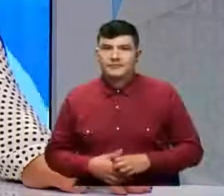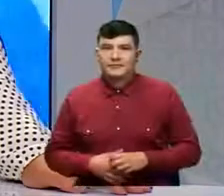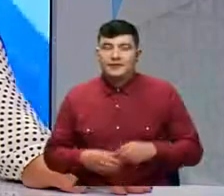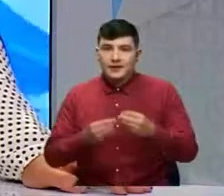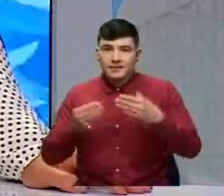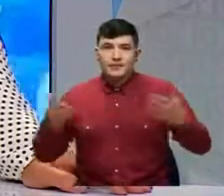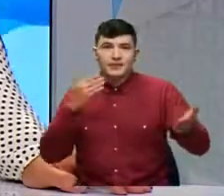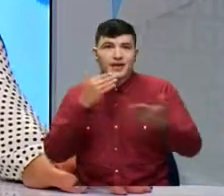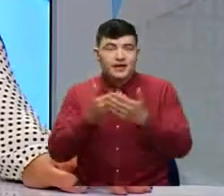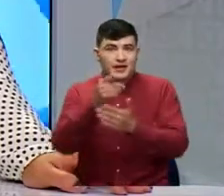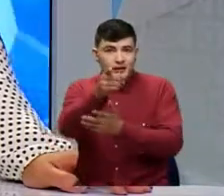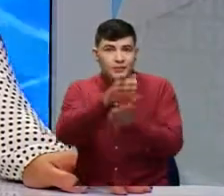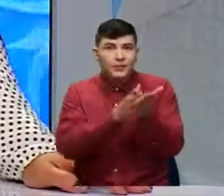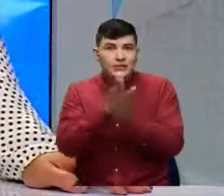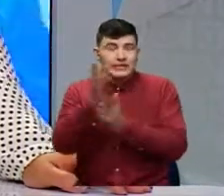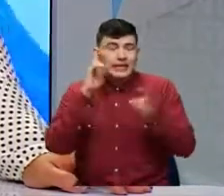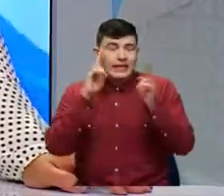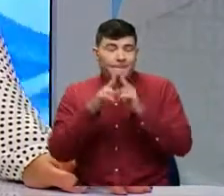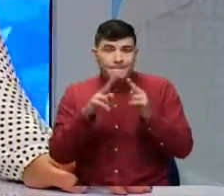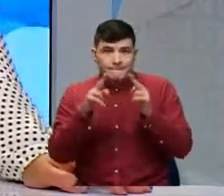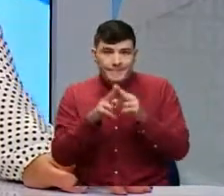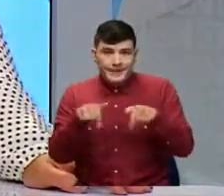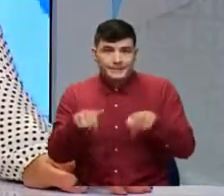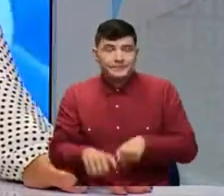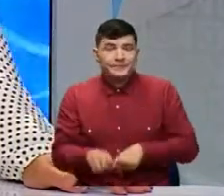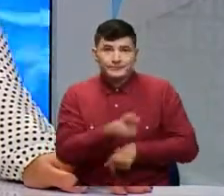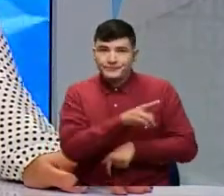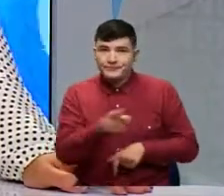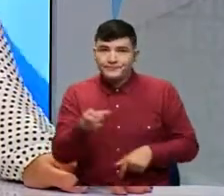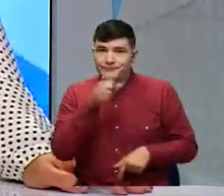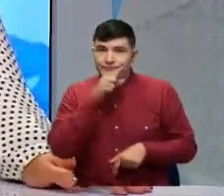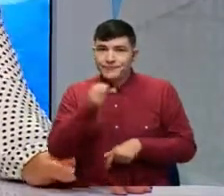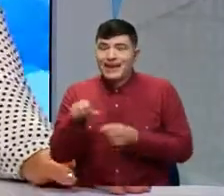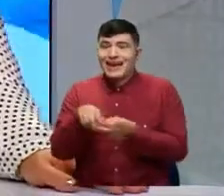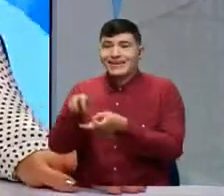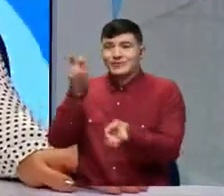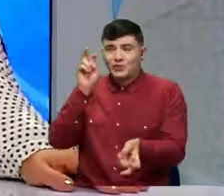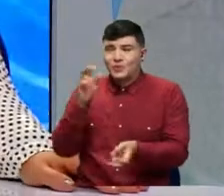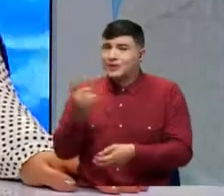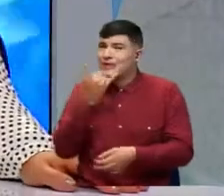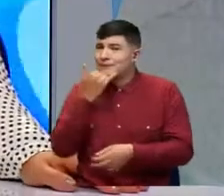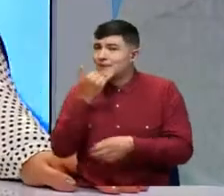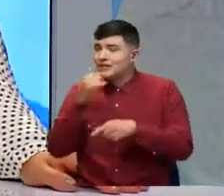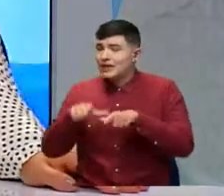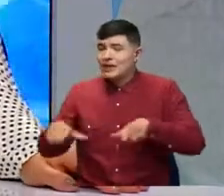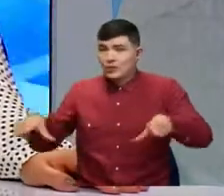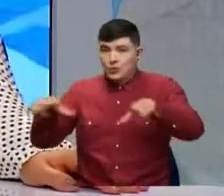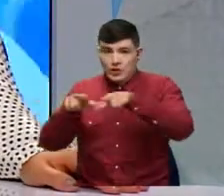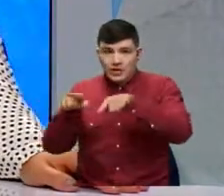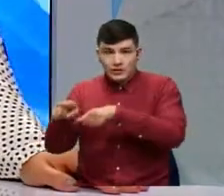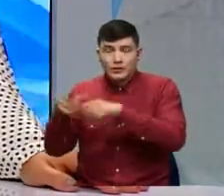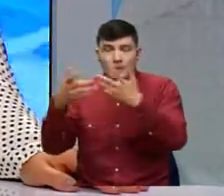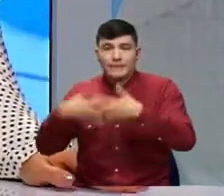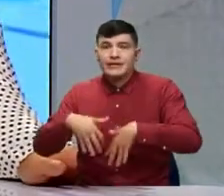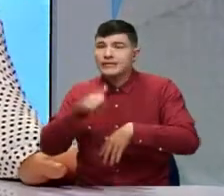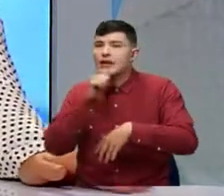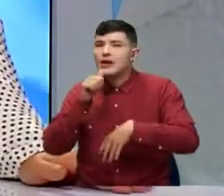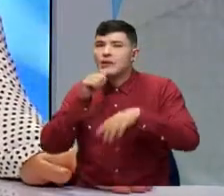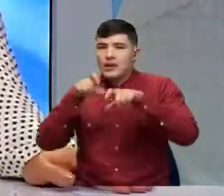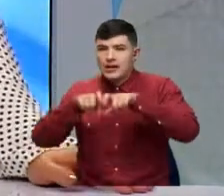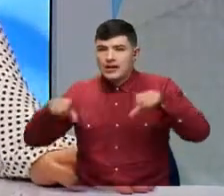y sigue el asombro por el accidente registrado del pasado sábado en horas de la tarde en una de las subestaciones del acueducto metropolitano de bucaramanga